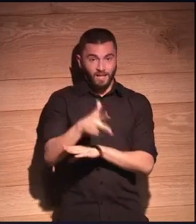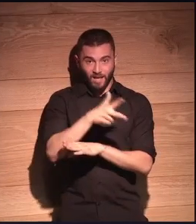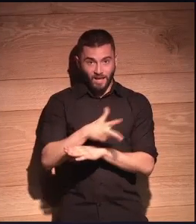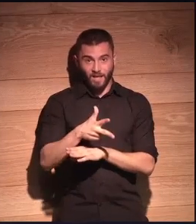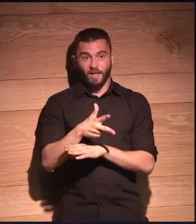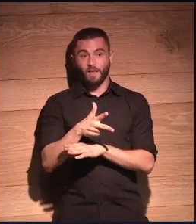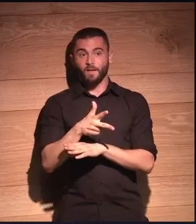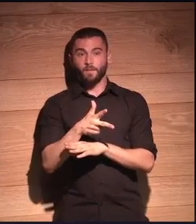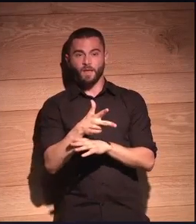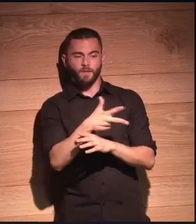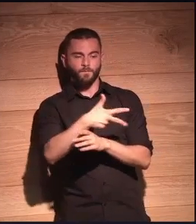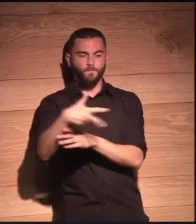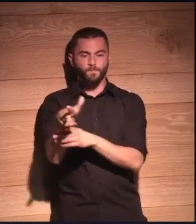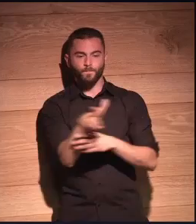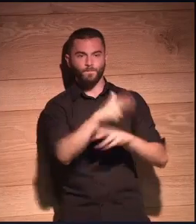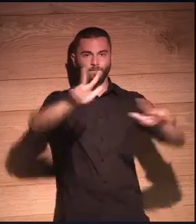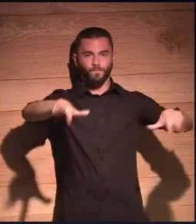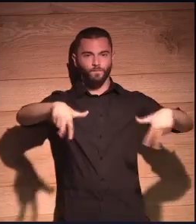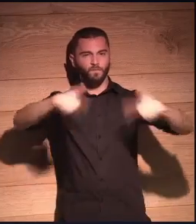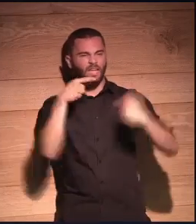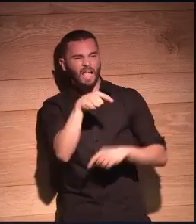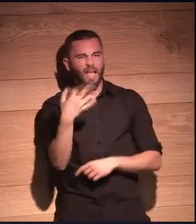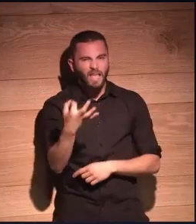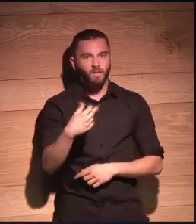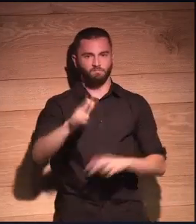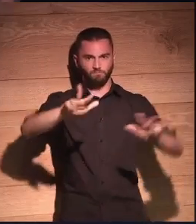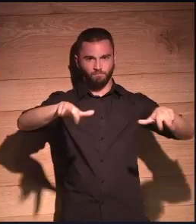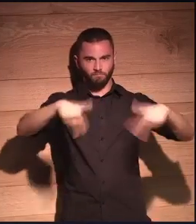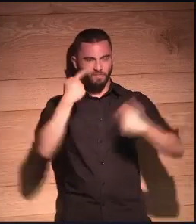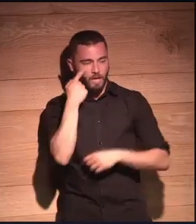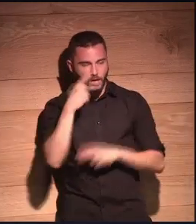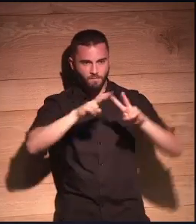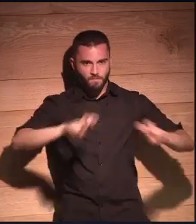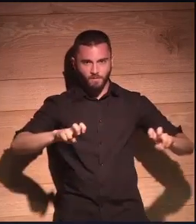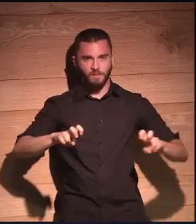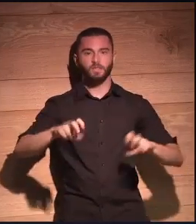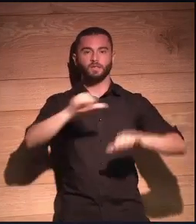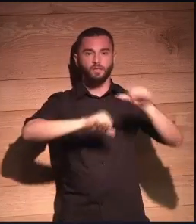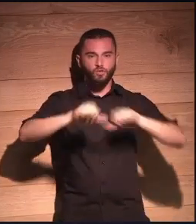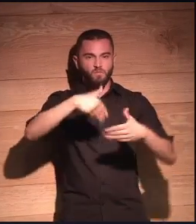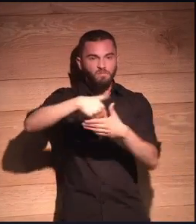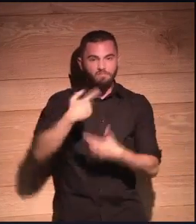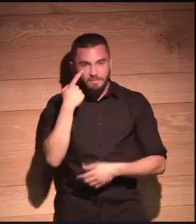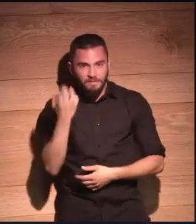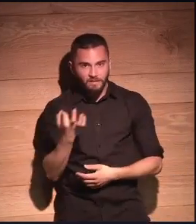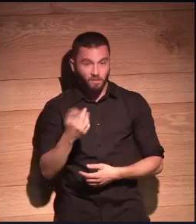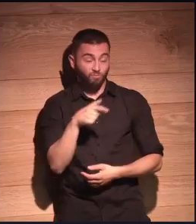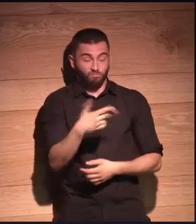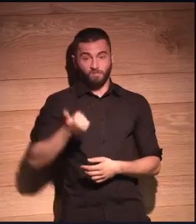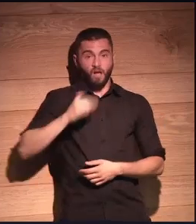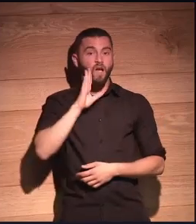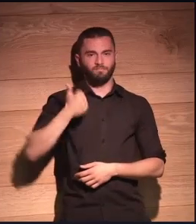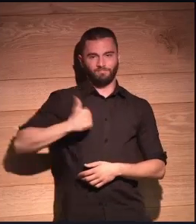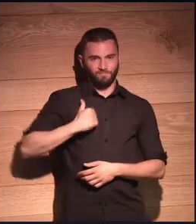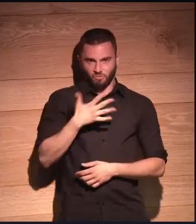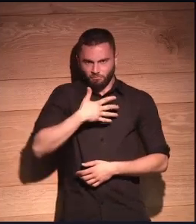de gran angular que nos permita ver lo que hay ahí o hacer análisis de composición química, nos va de perlas. O sea,